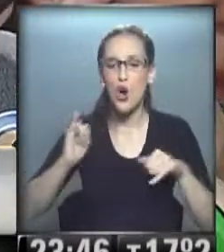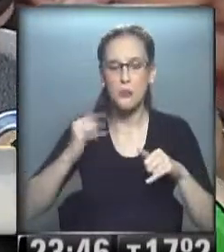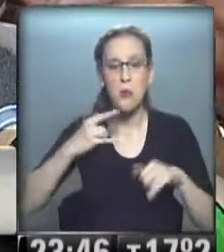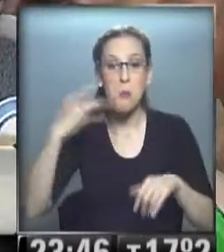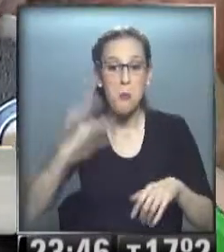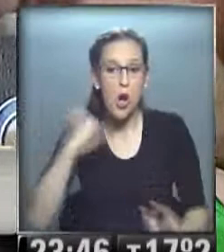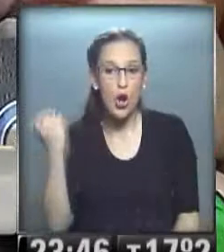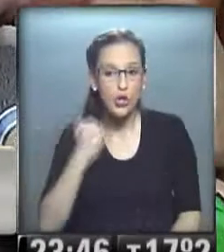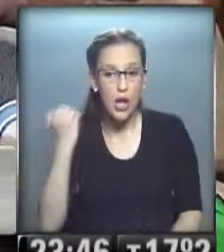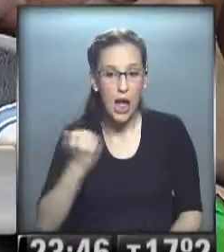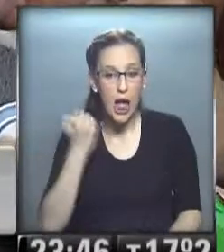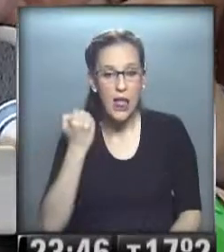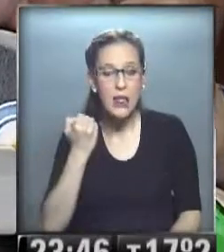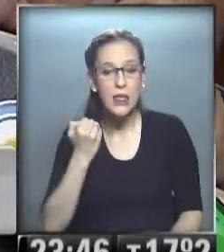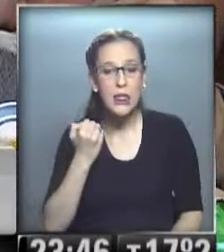calificaba